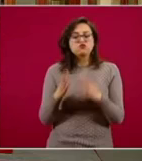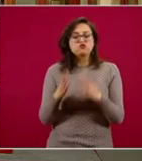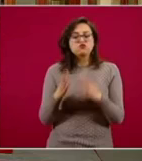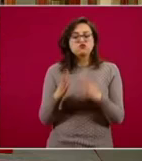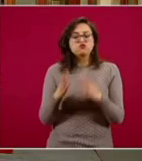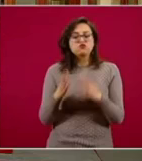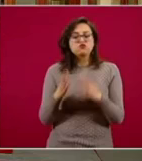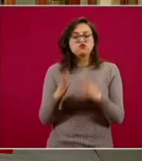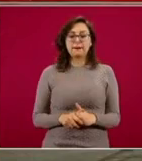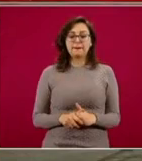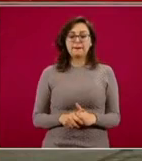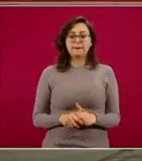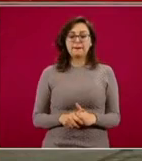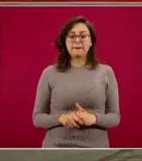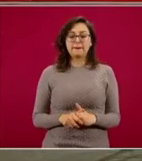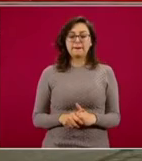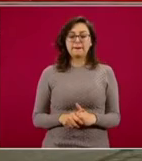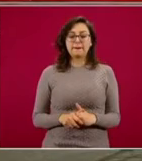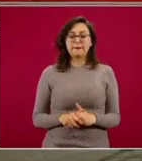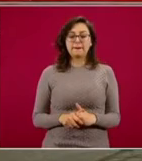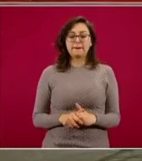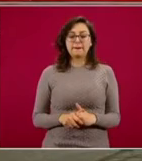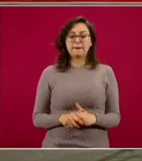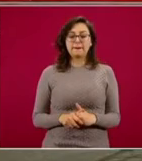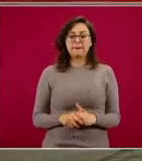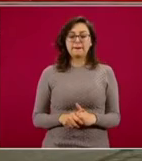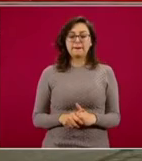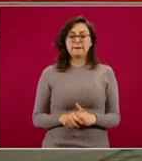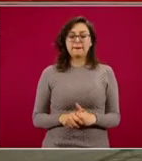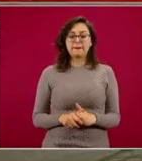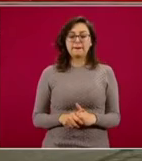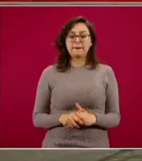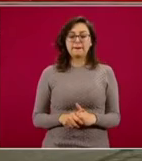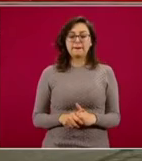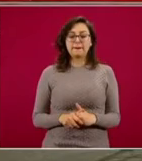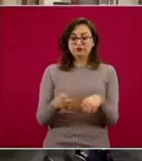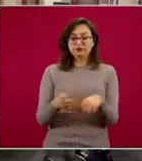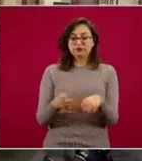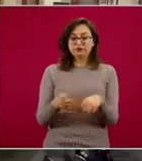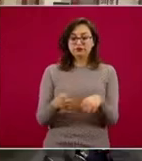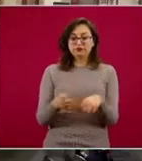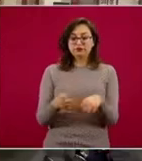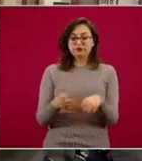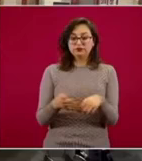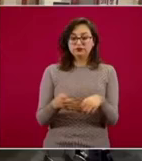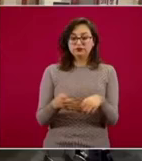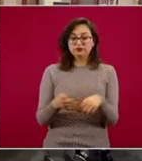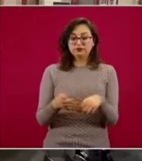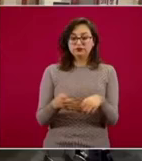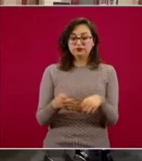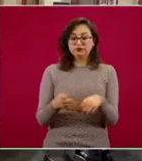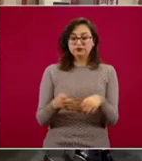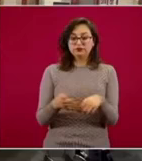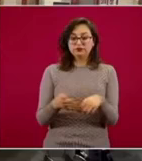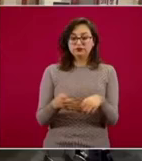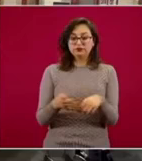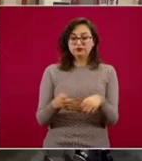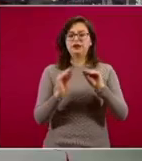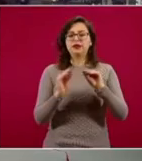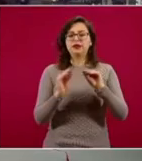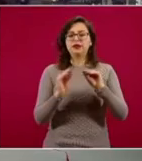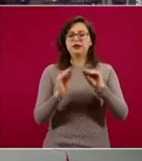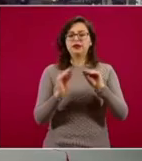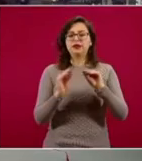lo importante es la señal que nos revela para tener un mejor entendimiento de cómo podemos